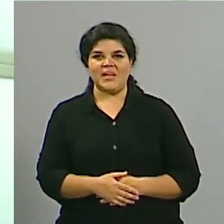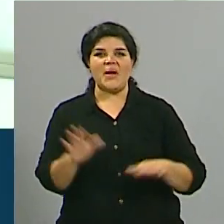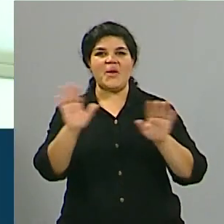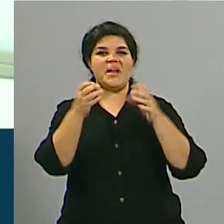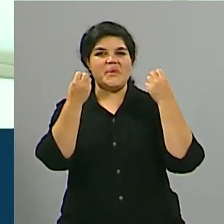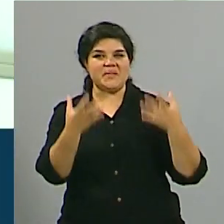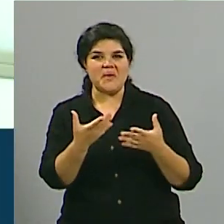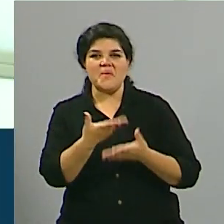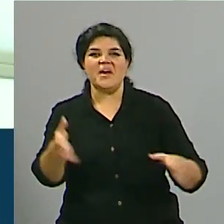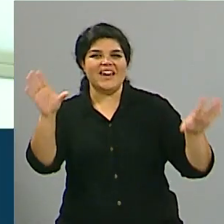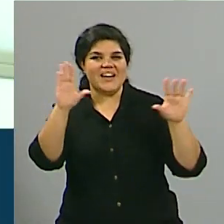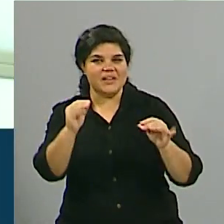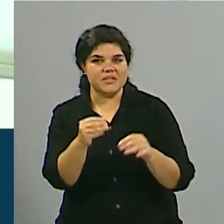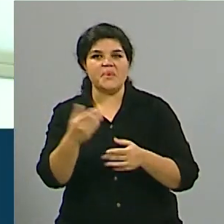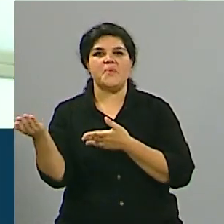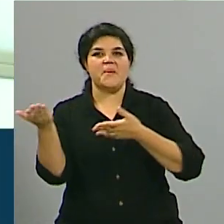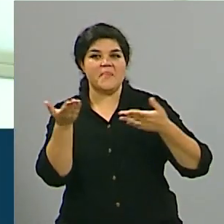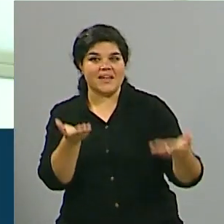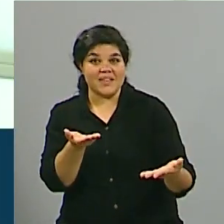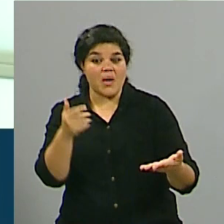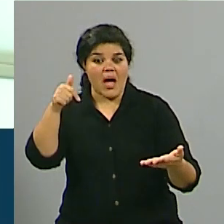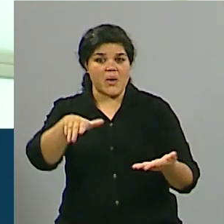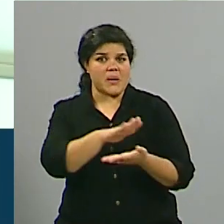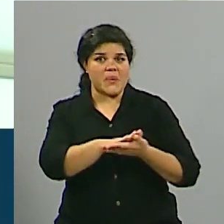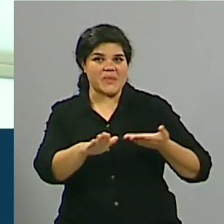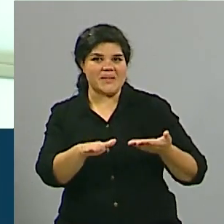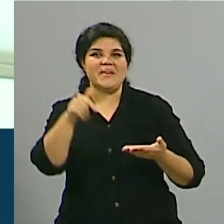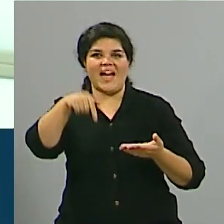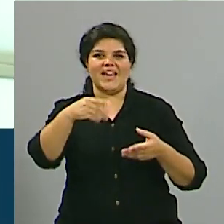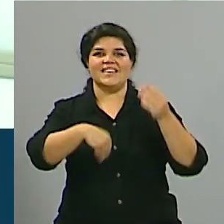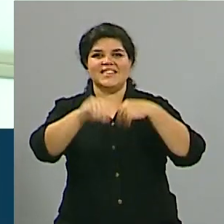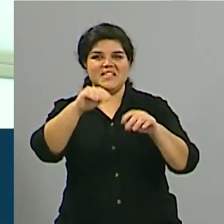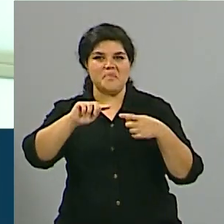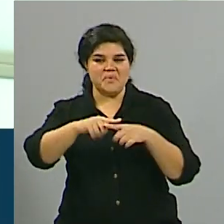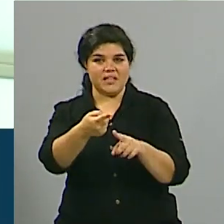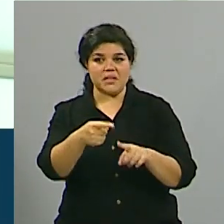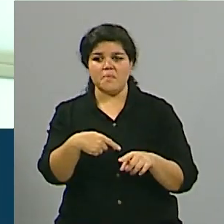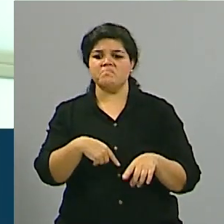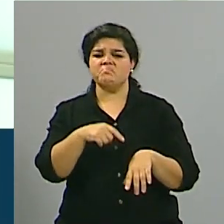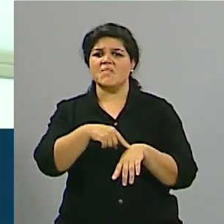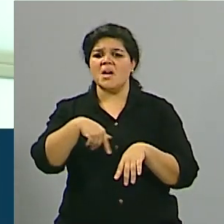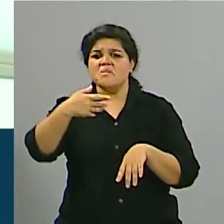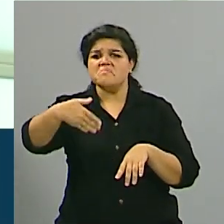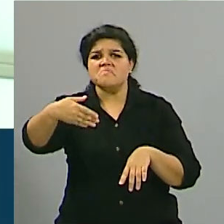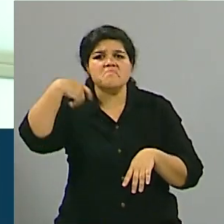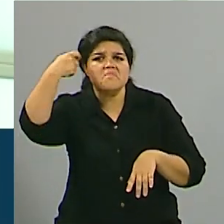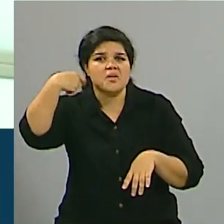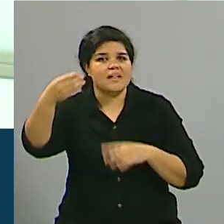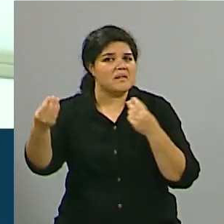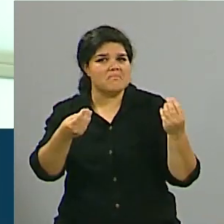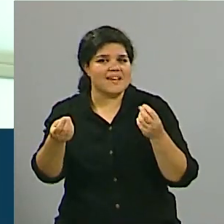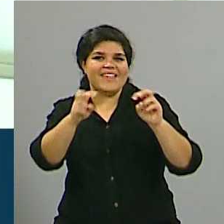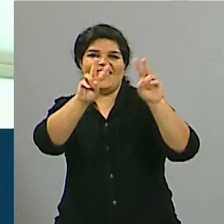Hola, ¿qué tal? Muy buenas noches, bienvenidas, bienvenidos. Estamos nuevamente aquí en Chat Político. En los próximos minutos nos vamos a estar ocupando de temas